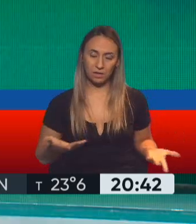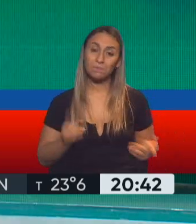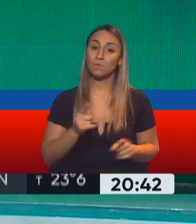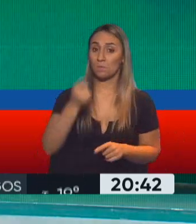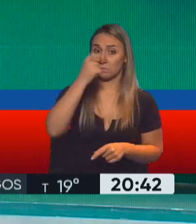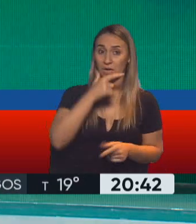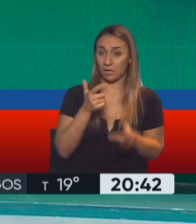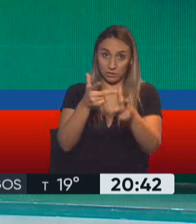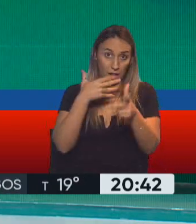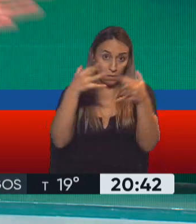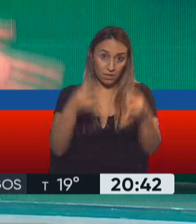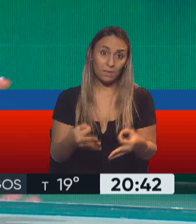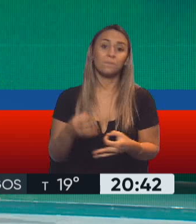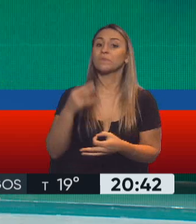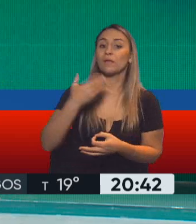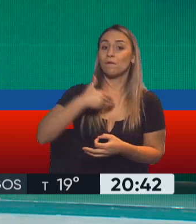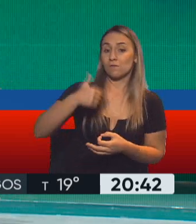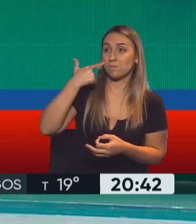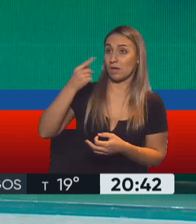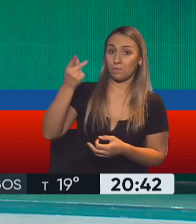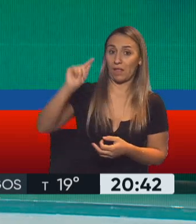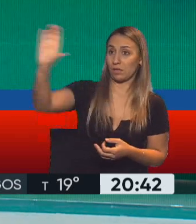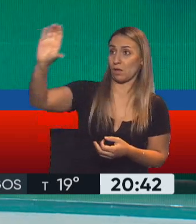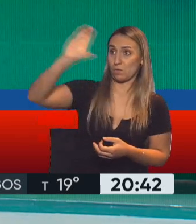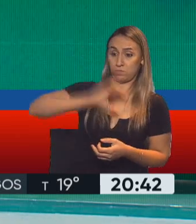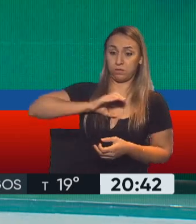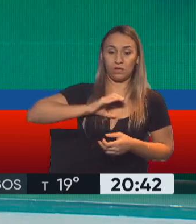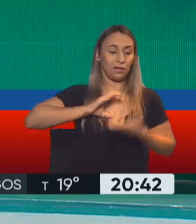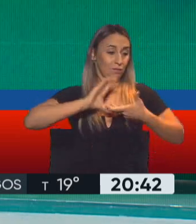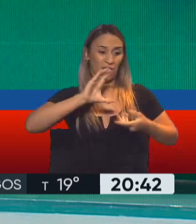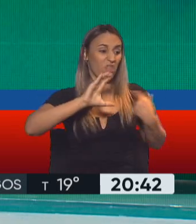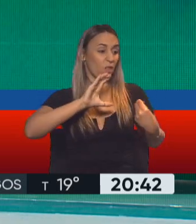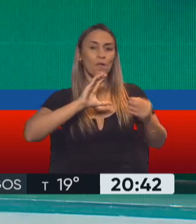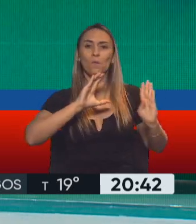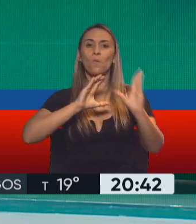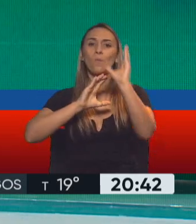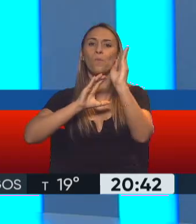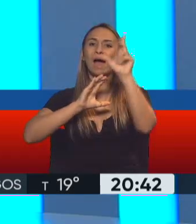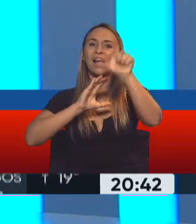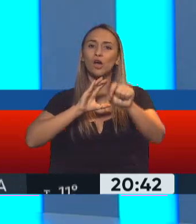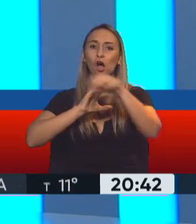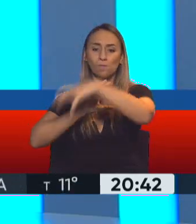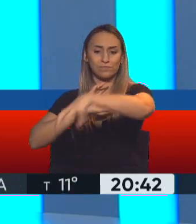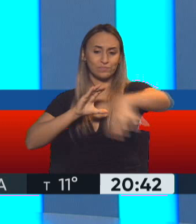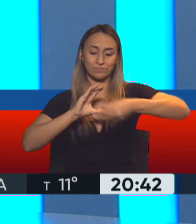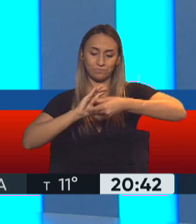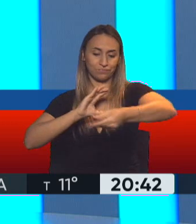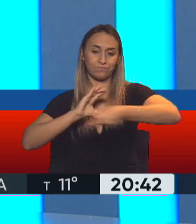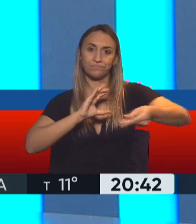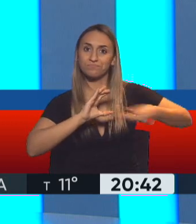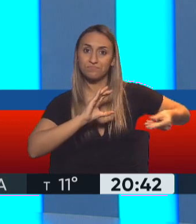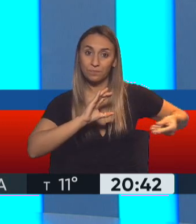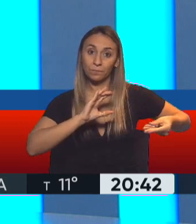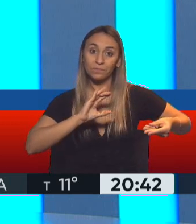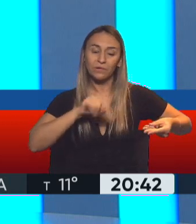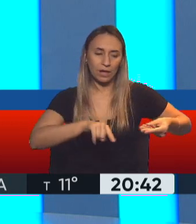sincera dice la plata del fondo fue a los bancos no lo dijo sin ningún tipo claro cambio lo que tendría que haber hecho en ese momento era una reestructuración de nueva deuda que